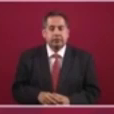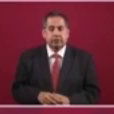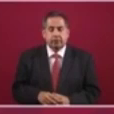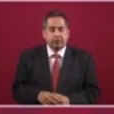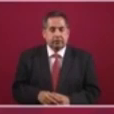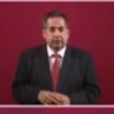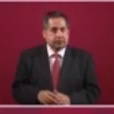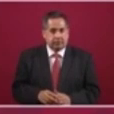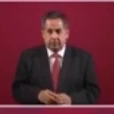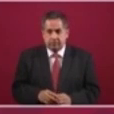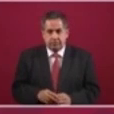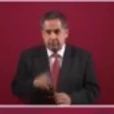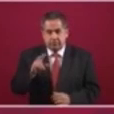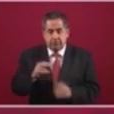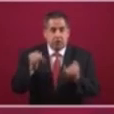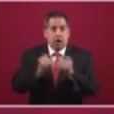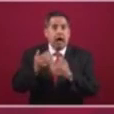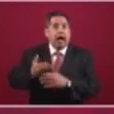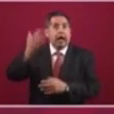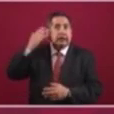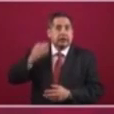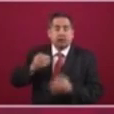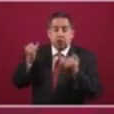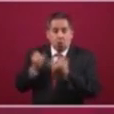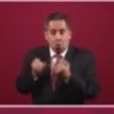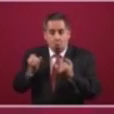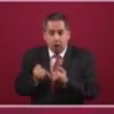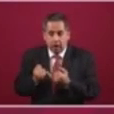no va a ser igual que antes.